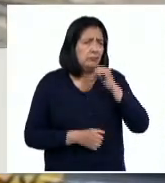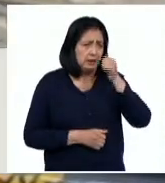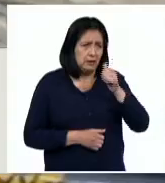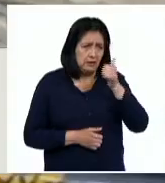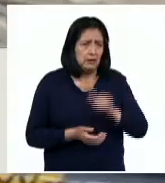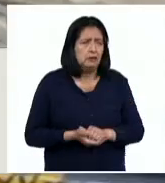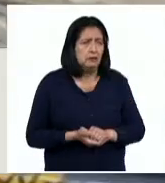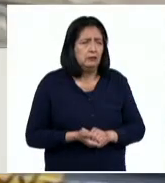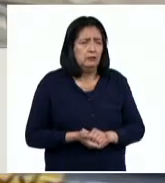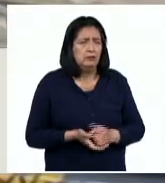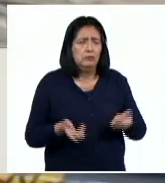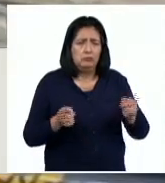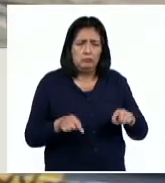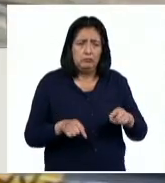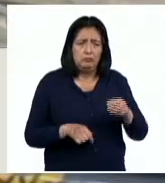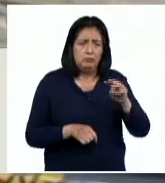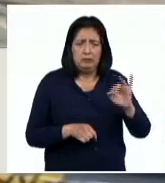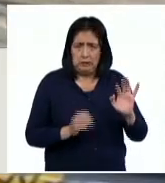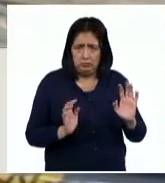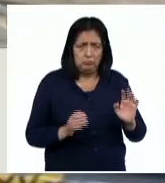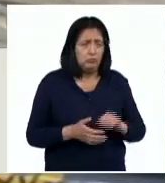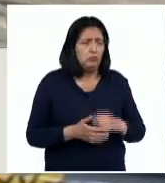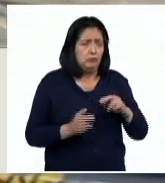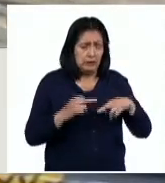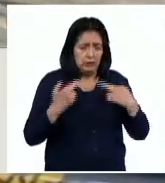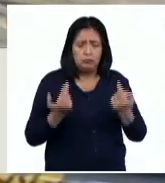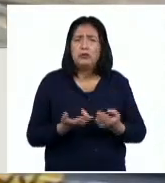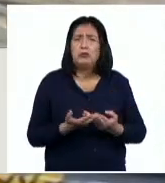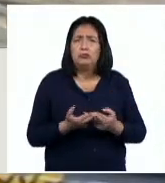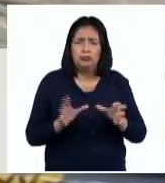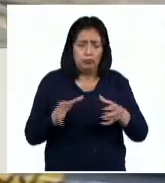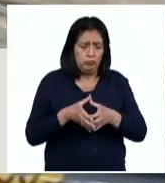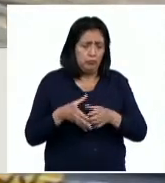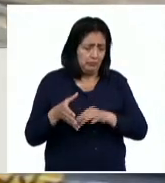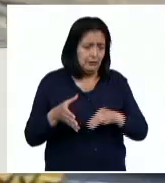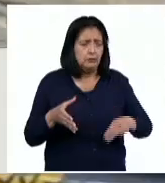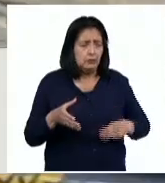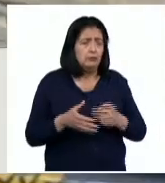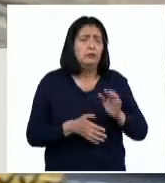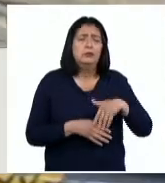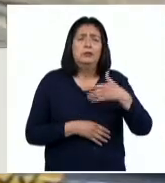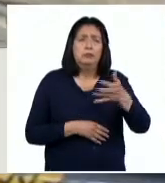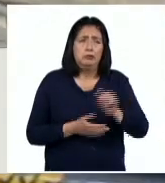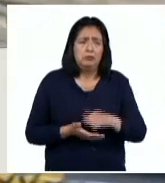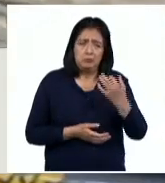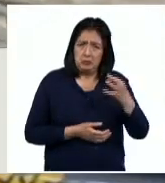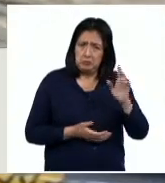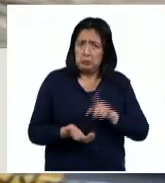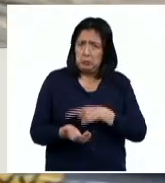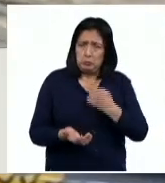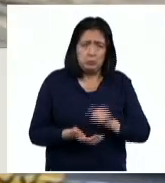mañana, cuando el día miércoles estemos reunidos en Consejo de Ministros, y luego, como siempre es